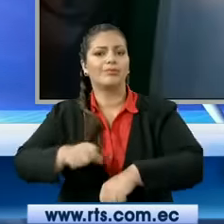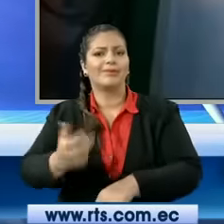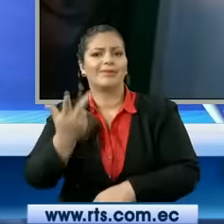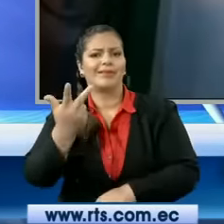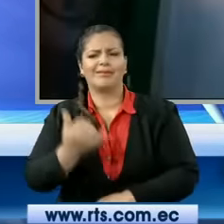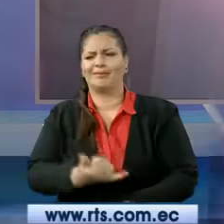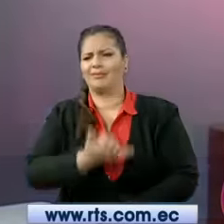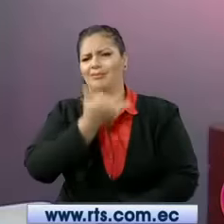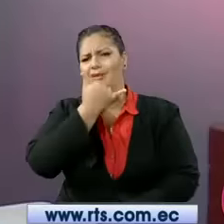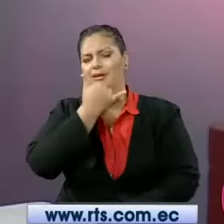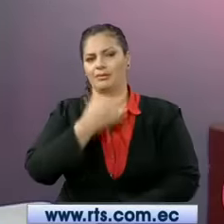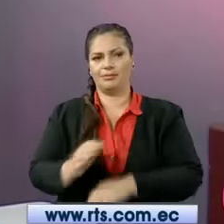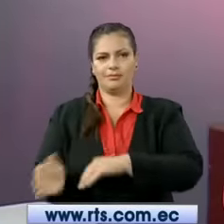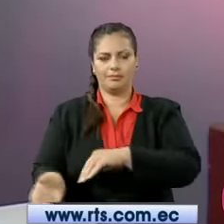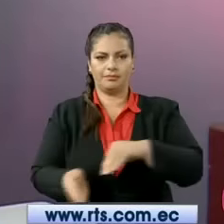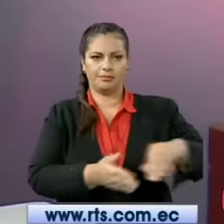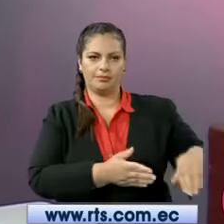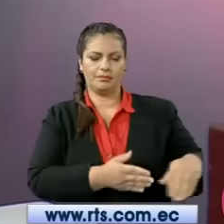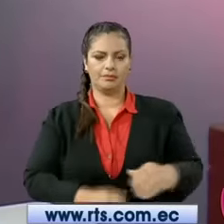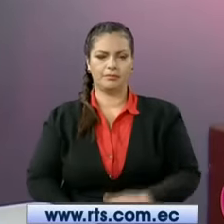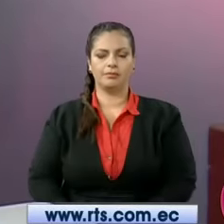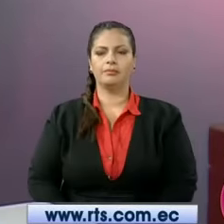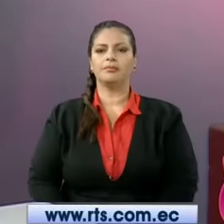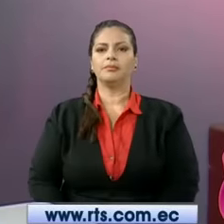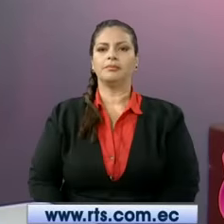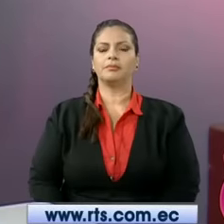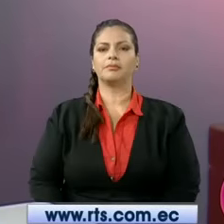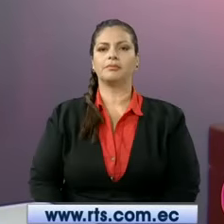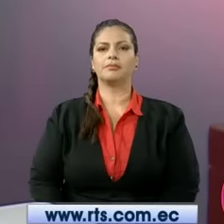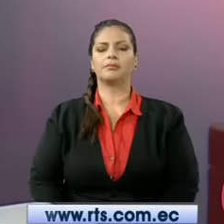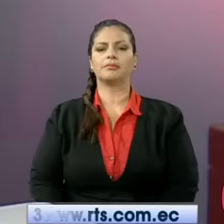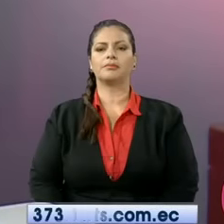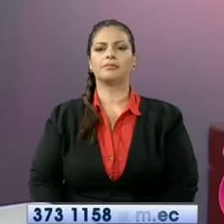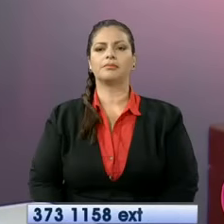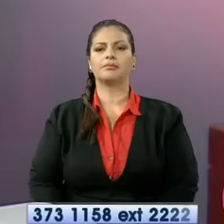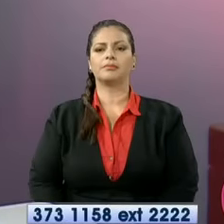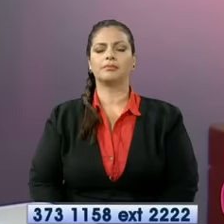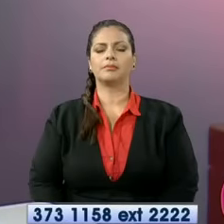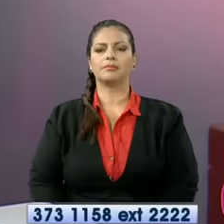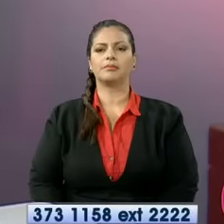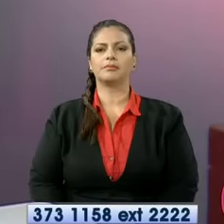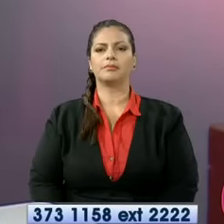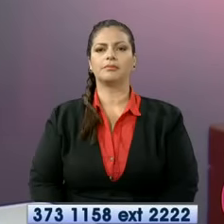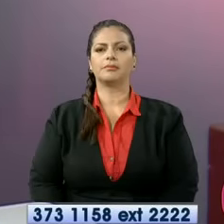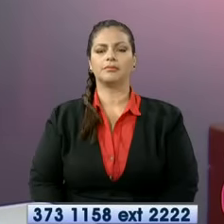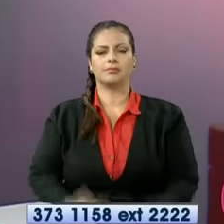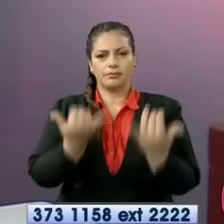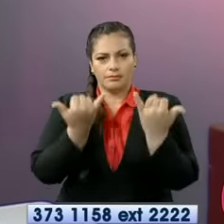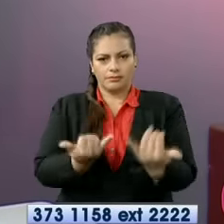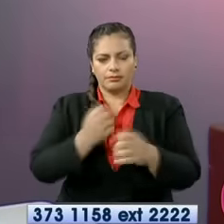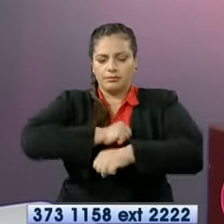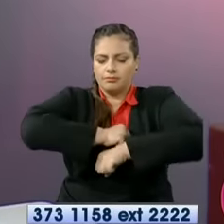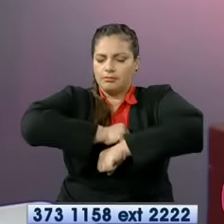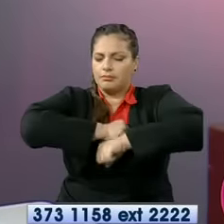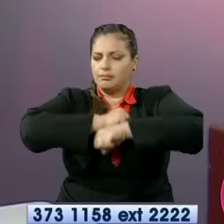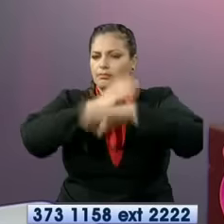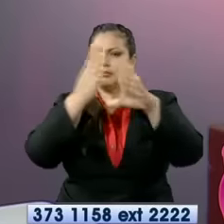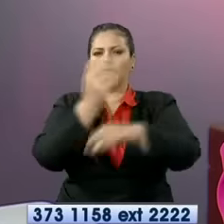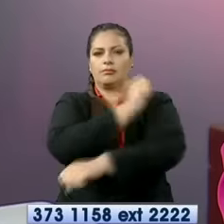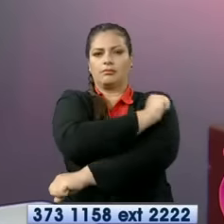que dos mujeres se salvaron de morir durante un accidente de tránsito registrado en horas de esta madrugada en la vía San